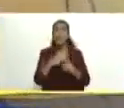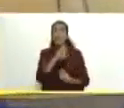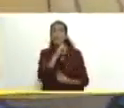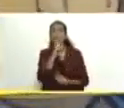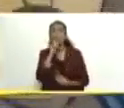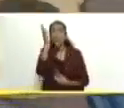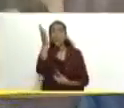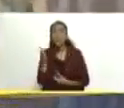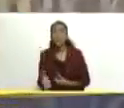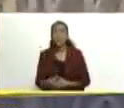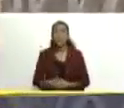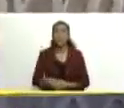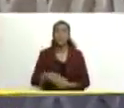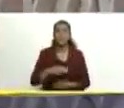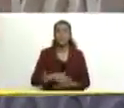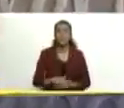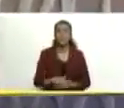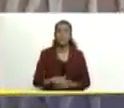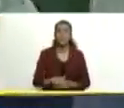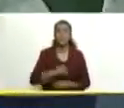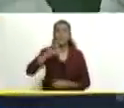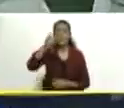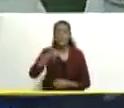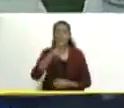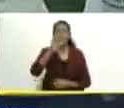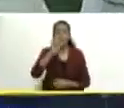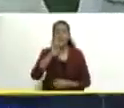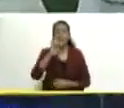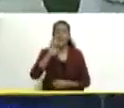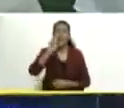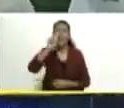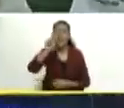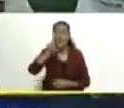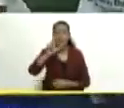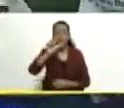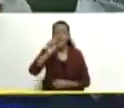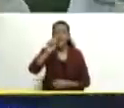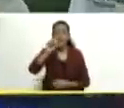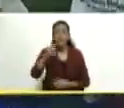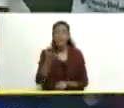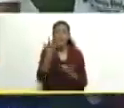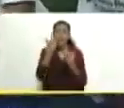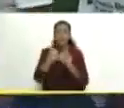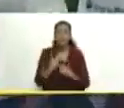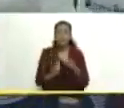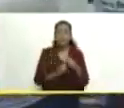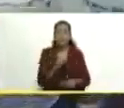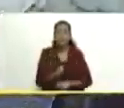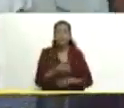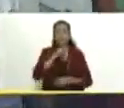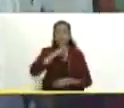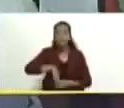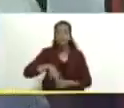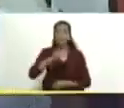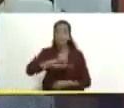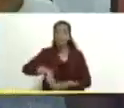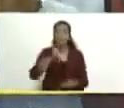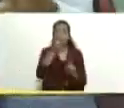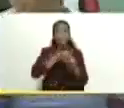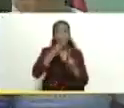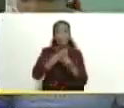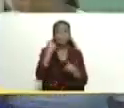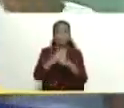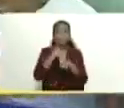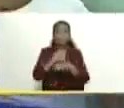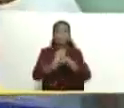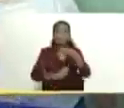tú? Helen Rada. Helen Rada. Bueno, cuéntame, pues, la historia de toda esta lucha y todo este trabajo